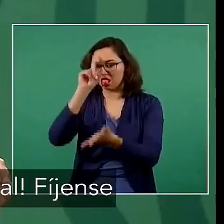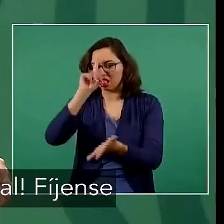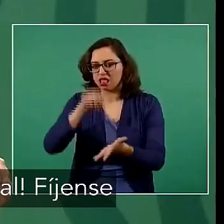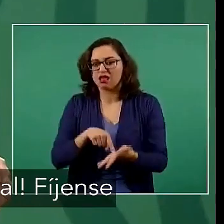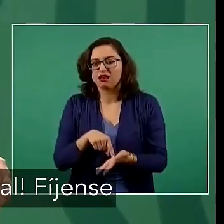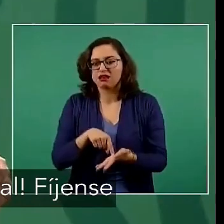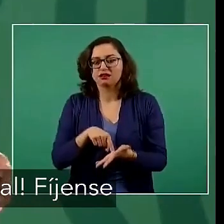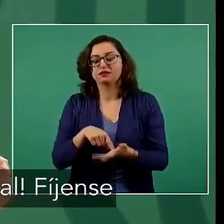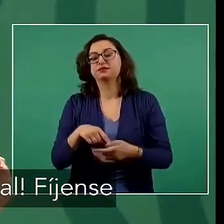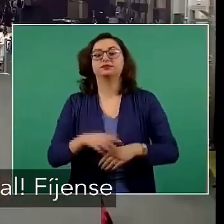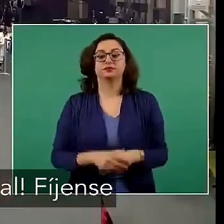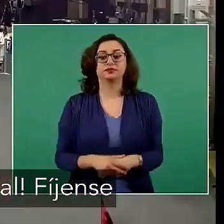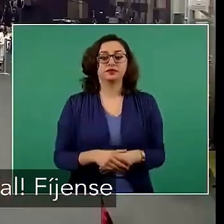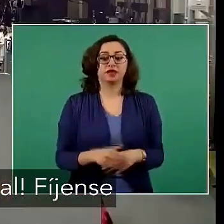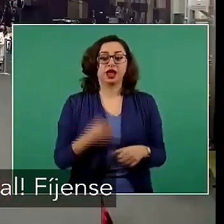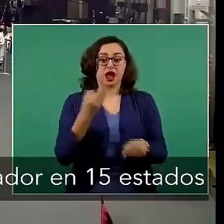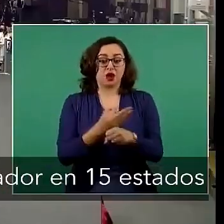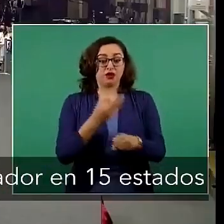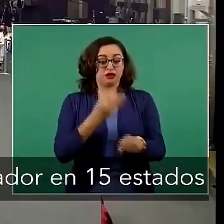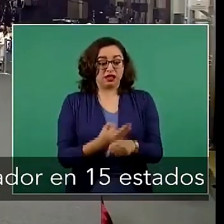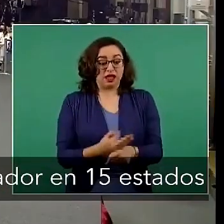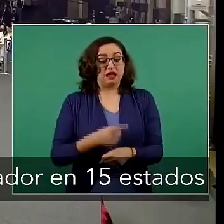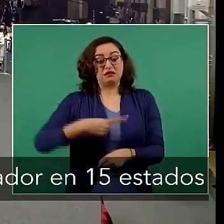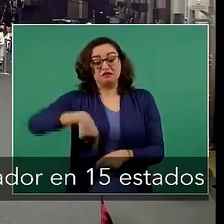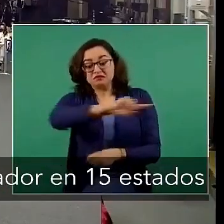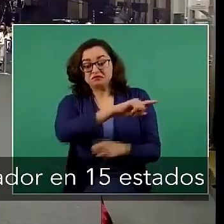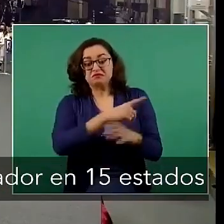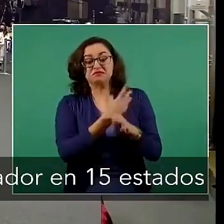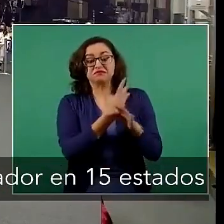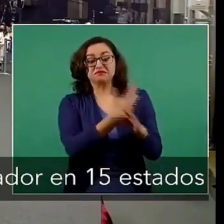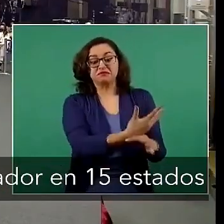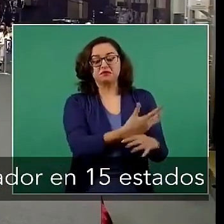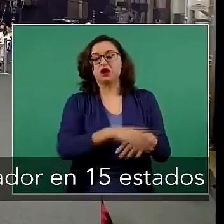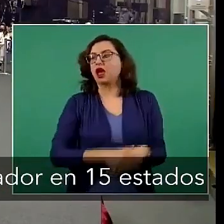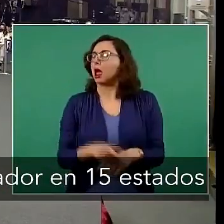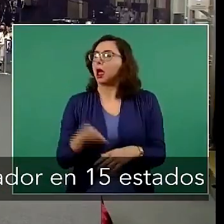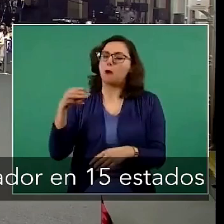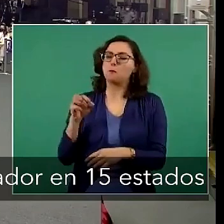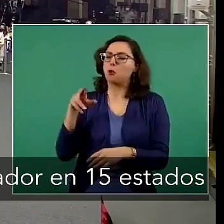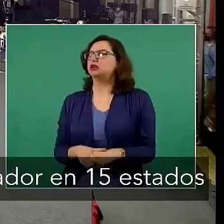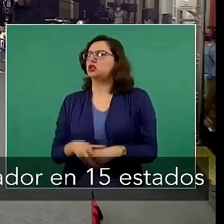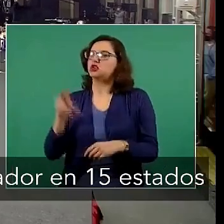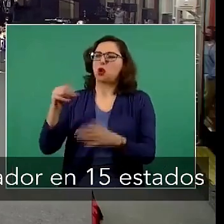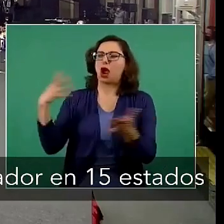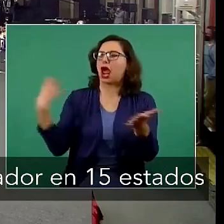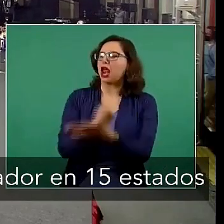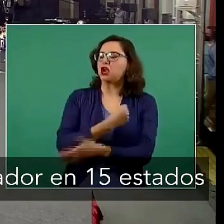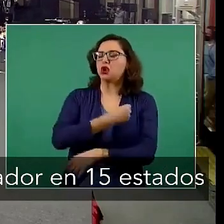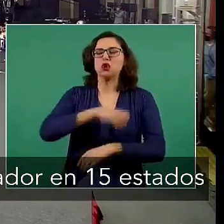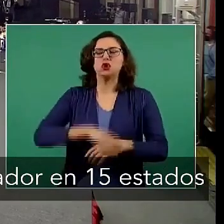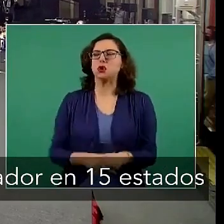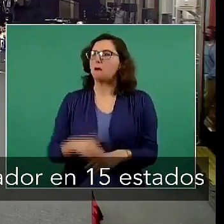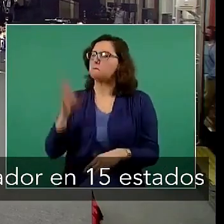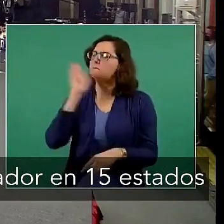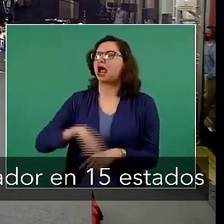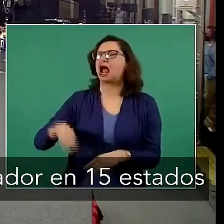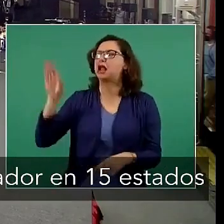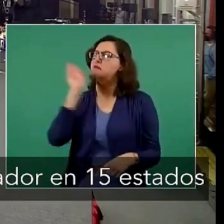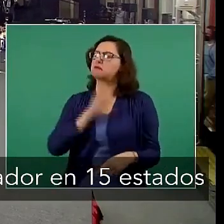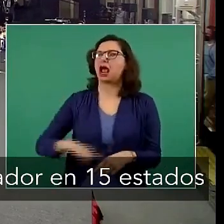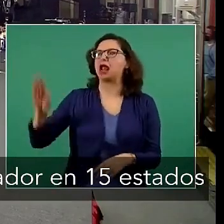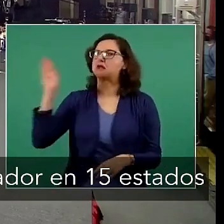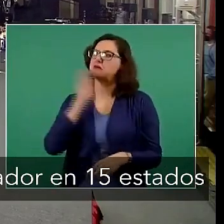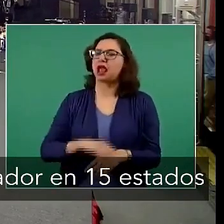que nos fue re mal. Fíjense lo mal que nos fue. Tuvieron elecciones